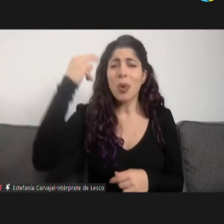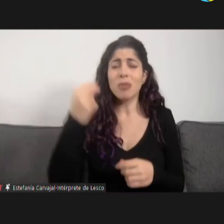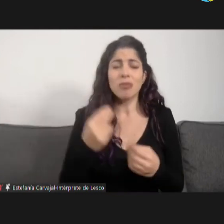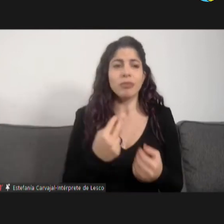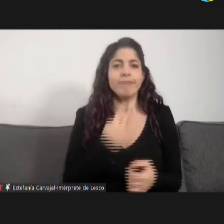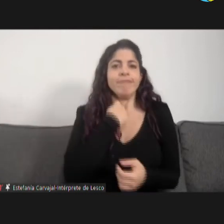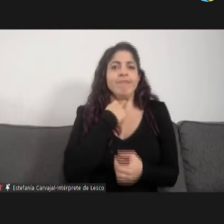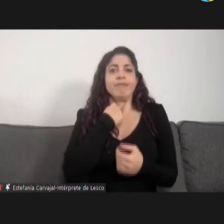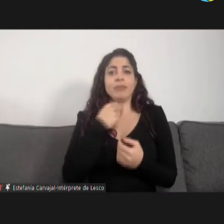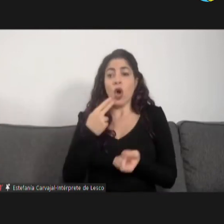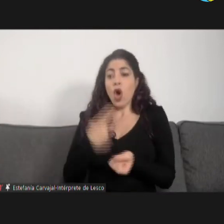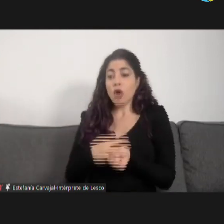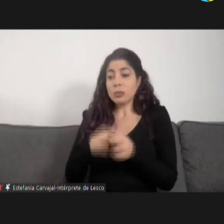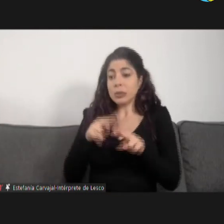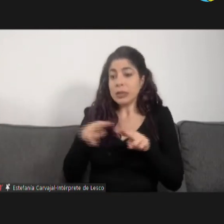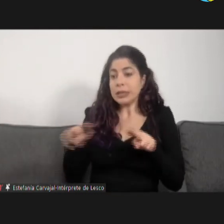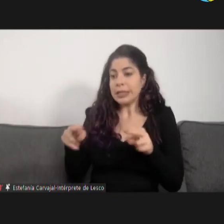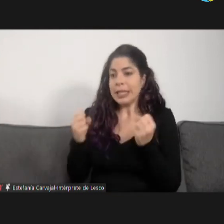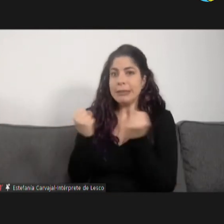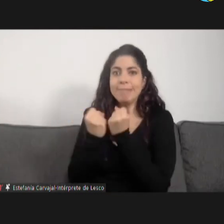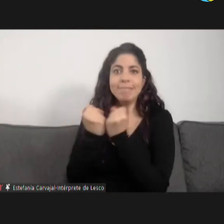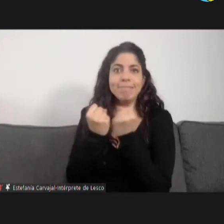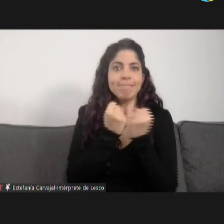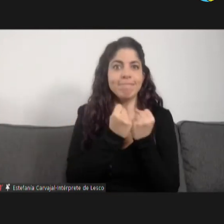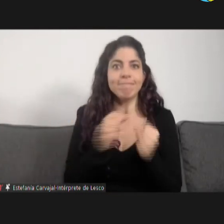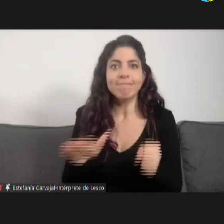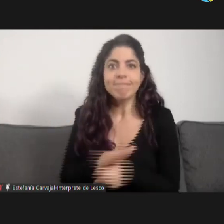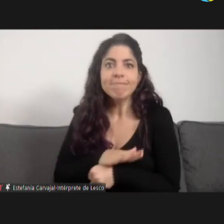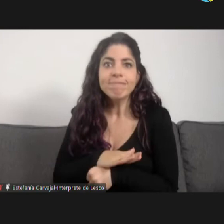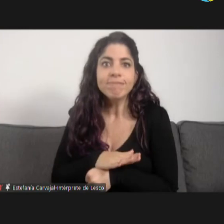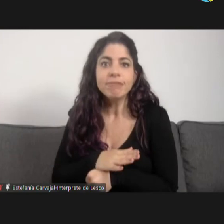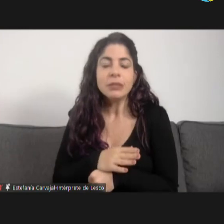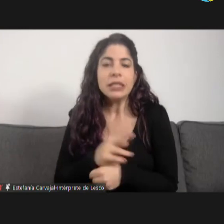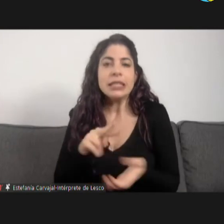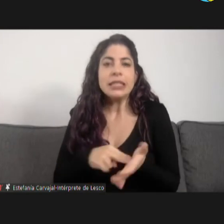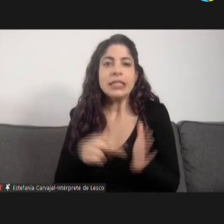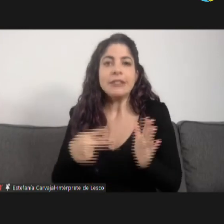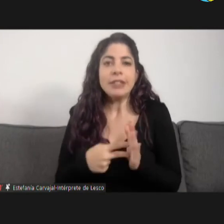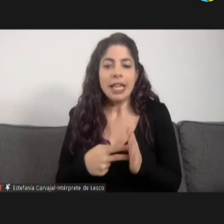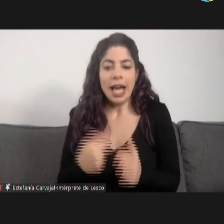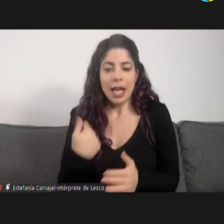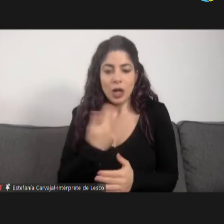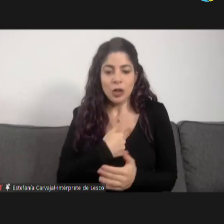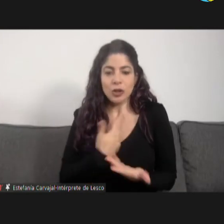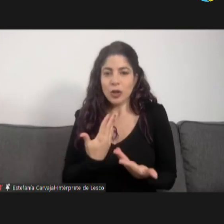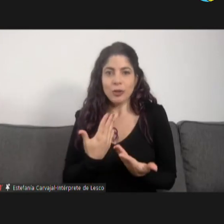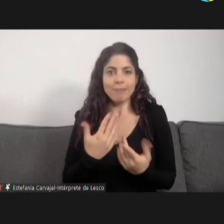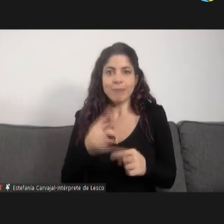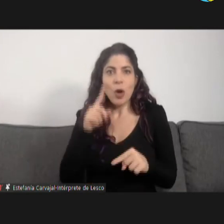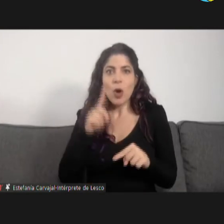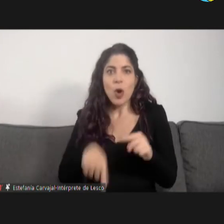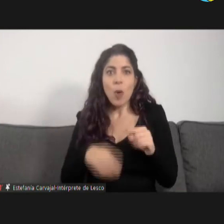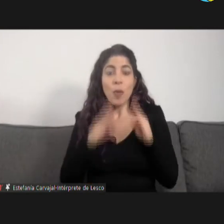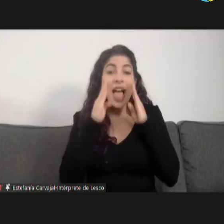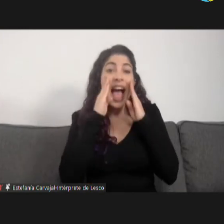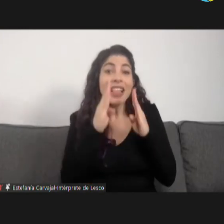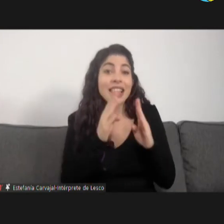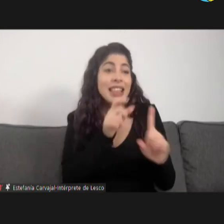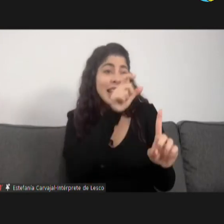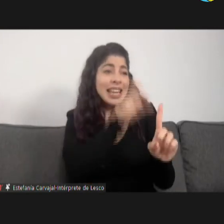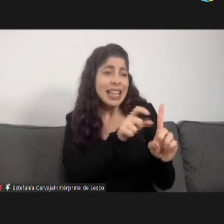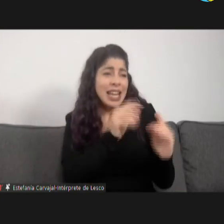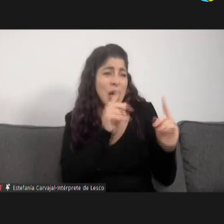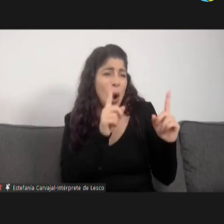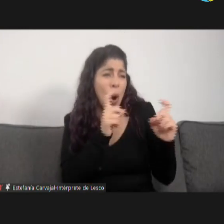los servicios hospitalarios y esto lo que compromete es que no podamos atender en el nivel de complejidad